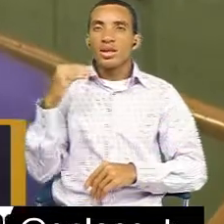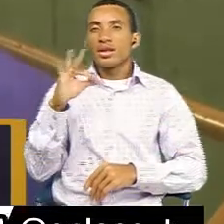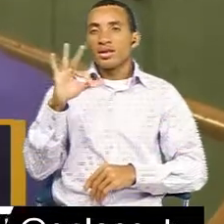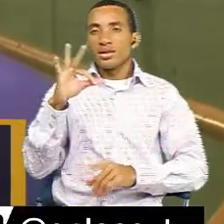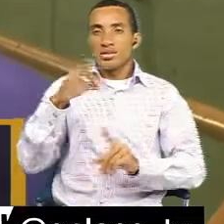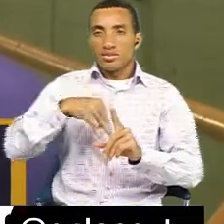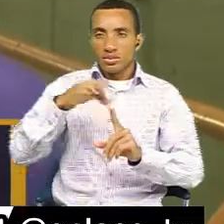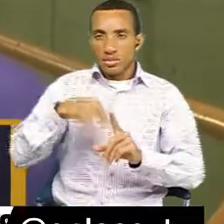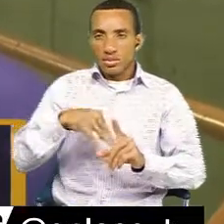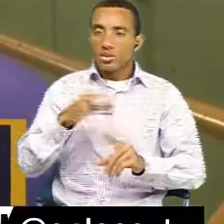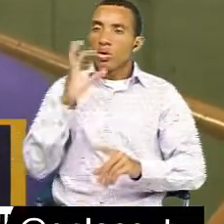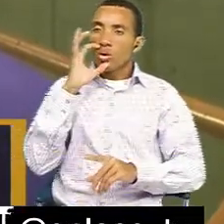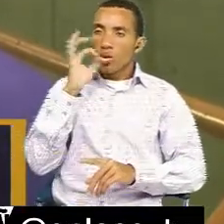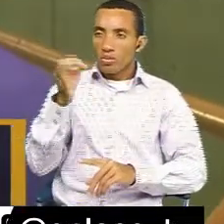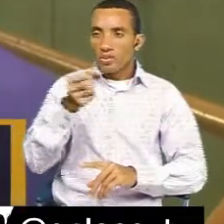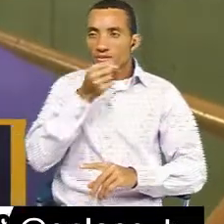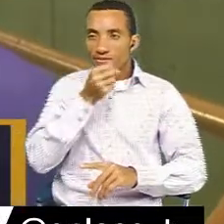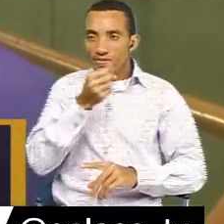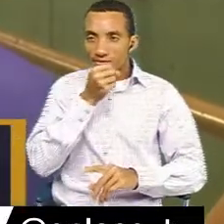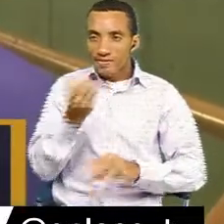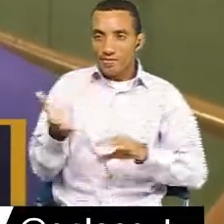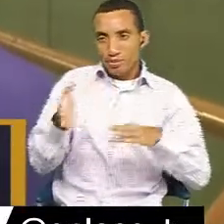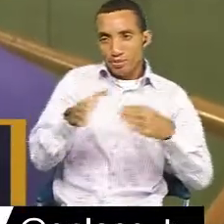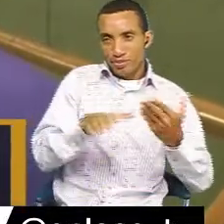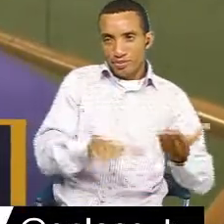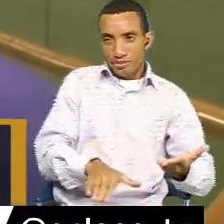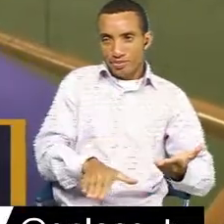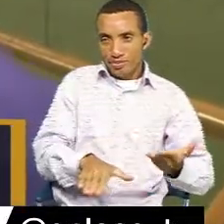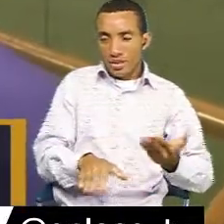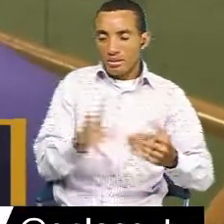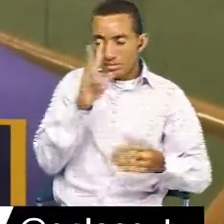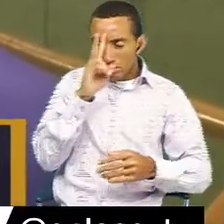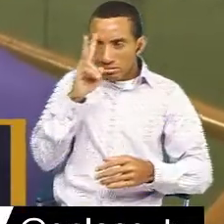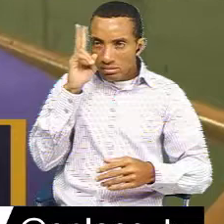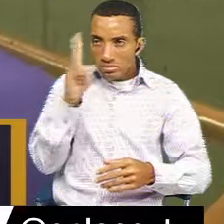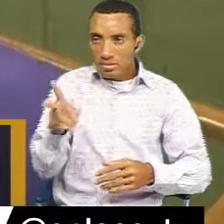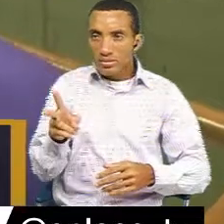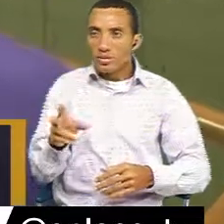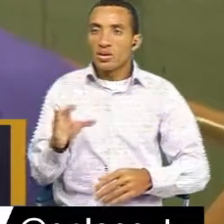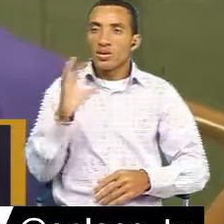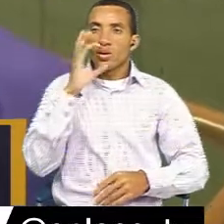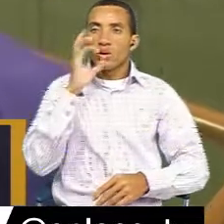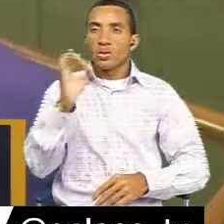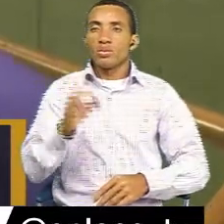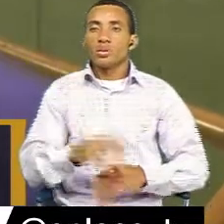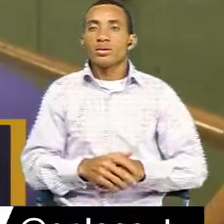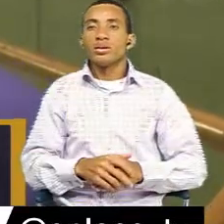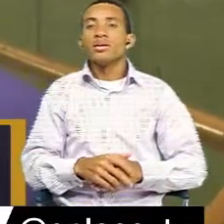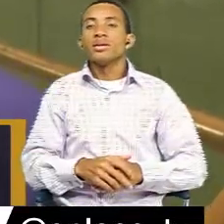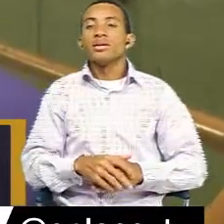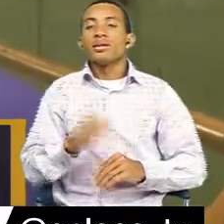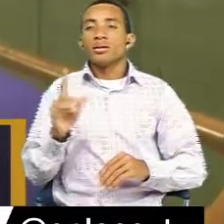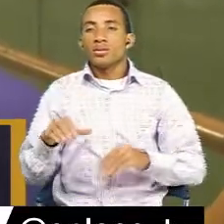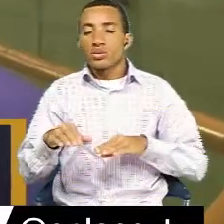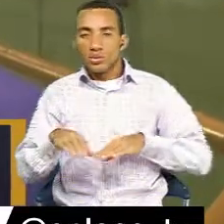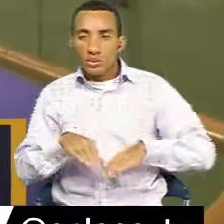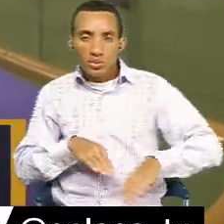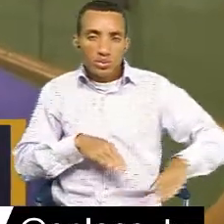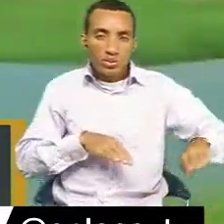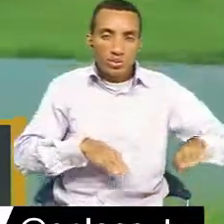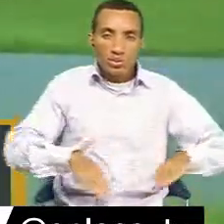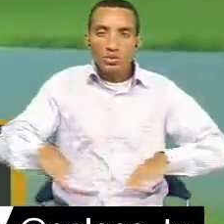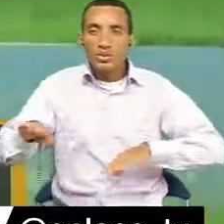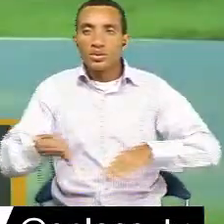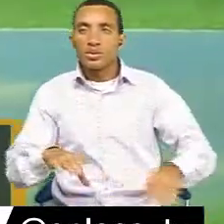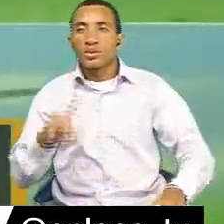Meneses. Y ese es el objetivo que estamos haciendo este evento, haciéndole un reconocimiento a este gran baluarte en el patinaje, porque fue uno de los pioneros,